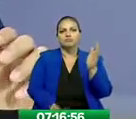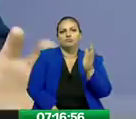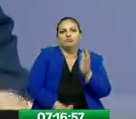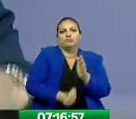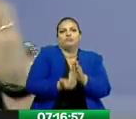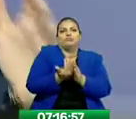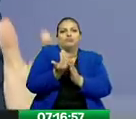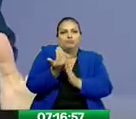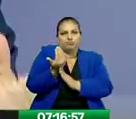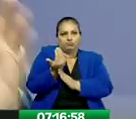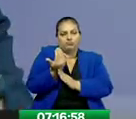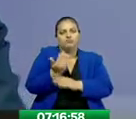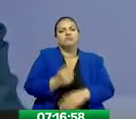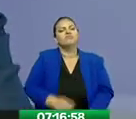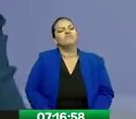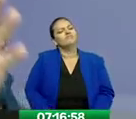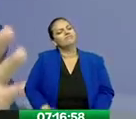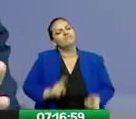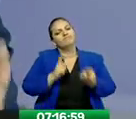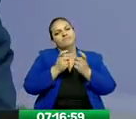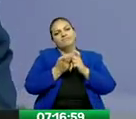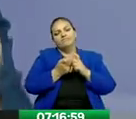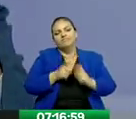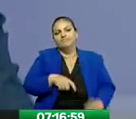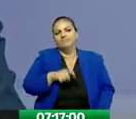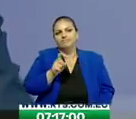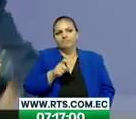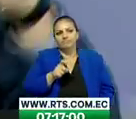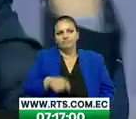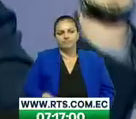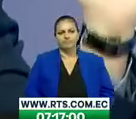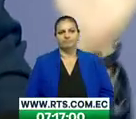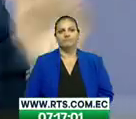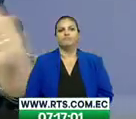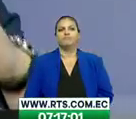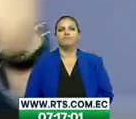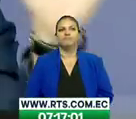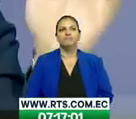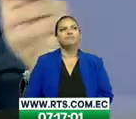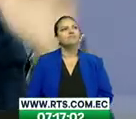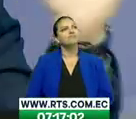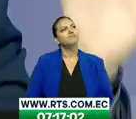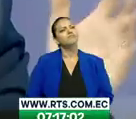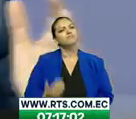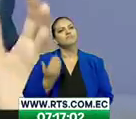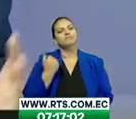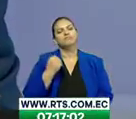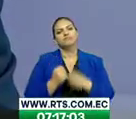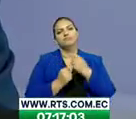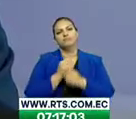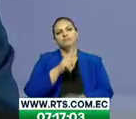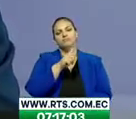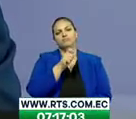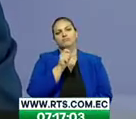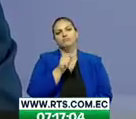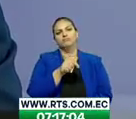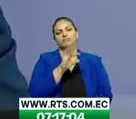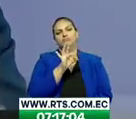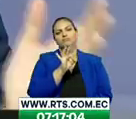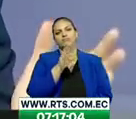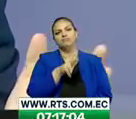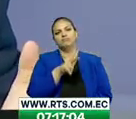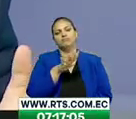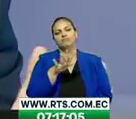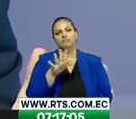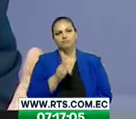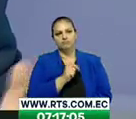que debe modificarse. Al final de cuentas, este código laboral actual, de los años 1930 y pico,